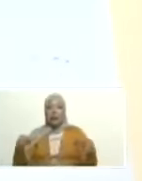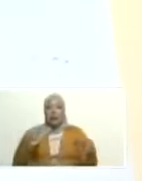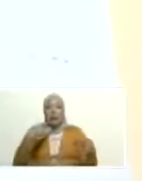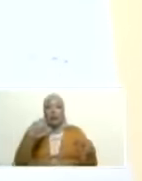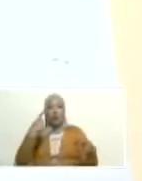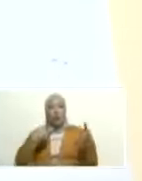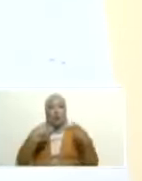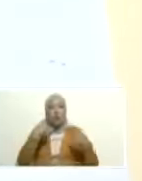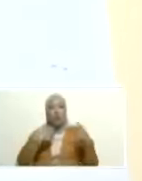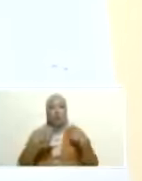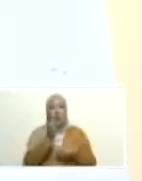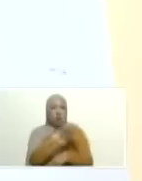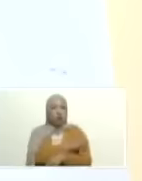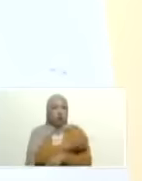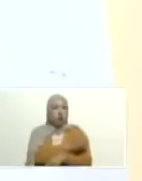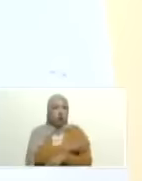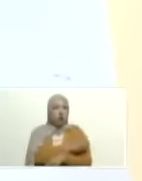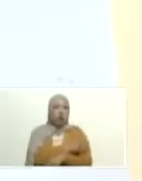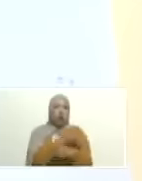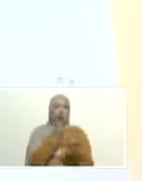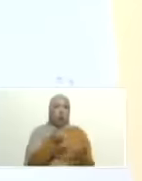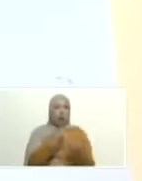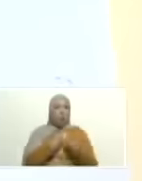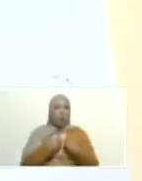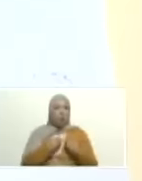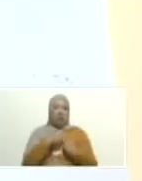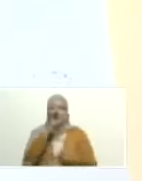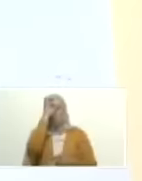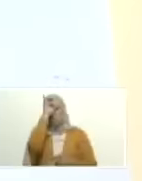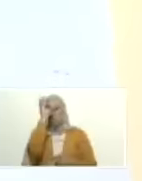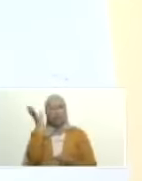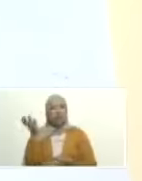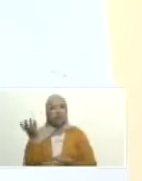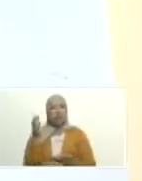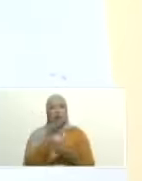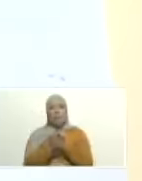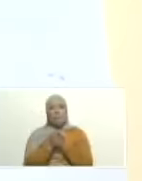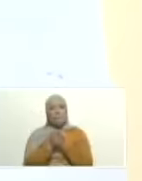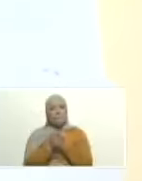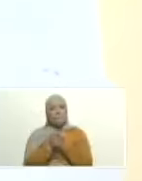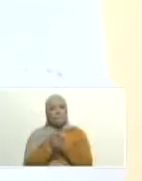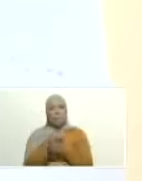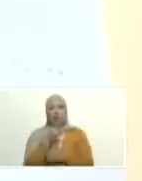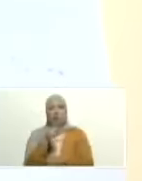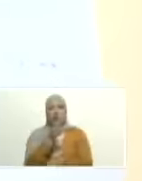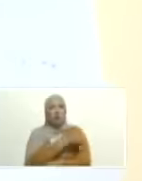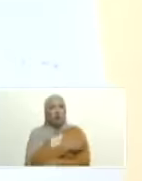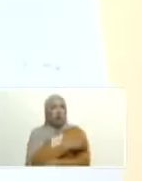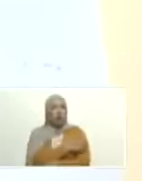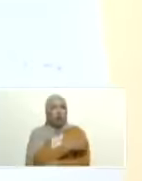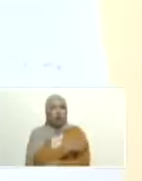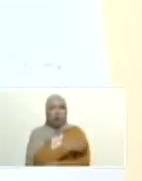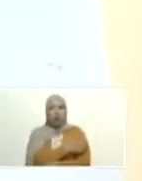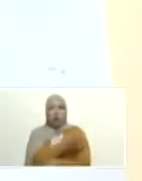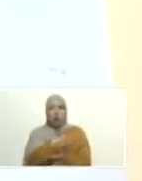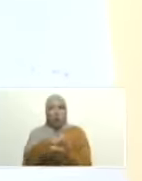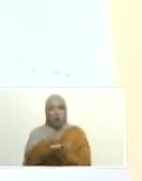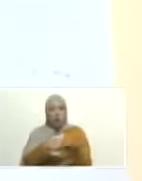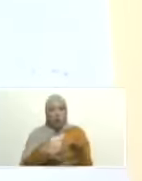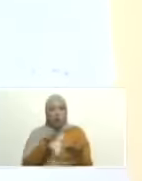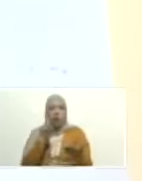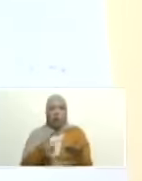hombre muy de derecha para la época, no sé dónde está ahora. Nos hicimos amigos, él era muy de derecha. Él firmó